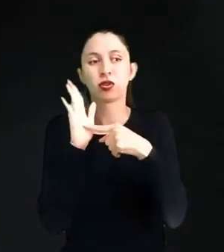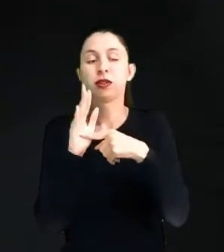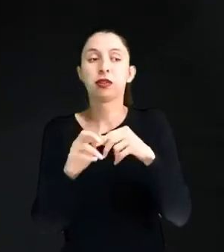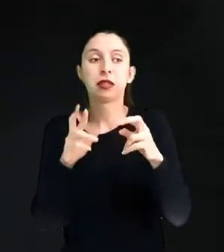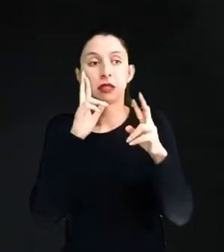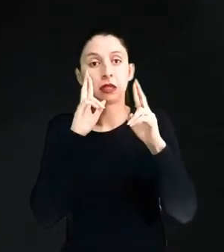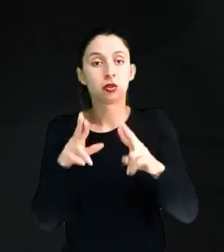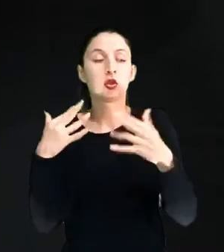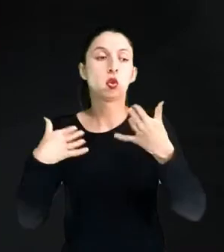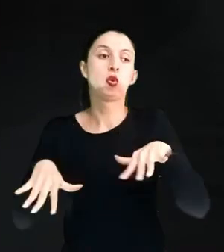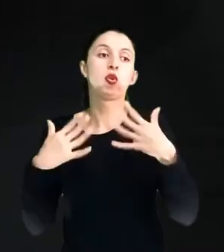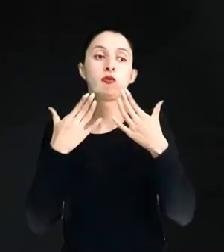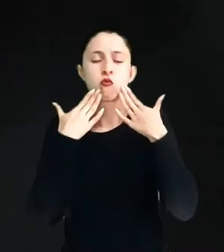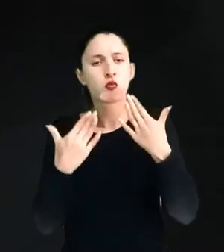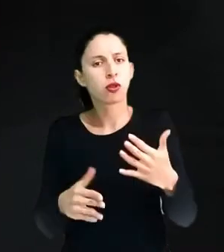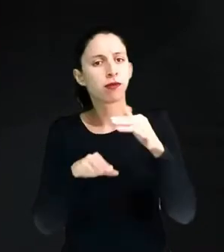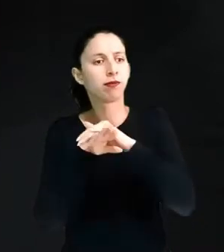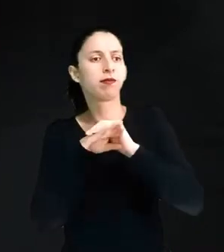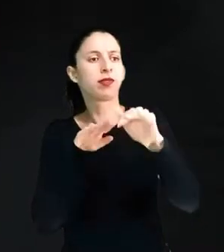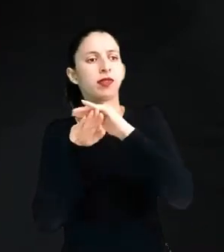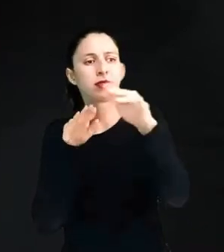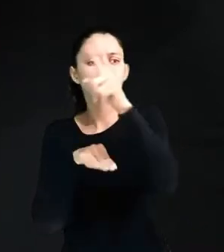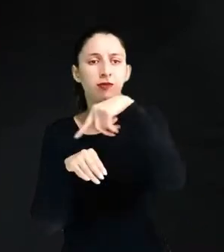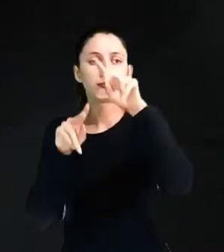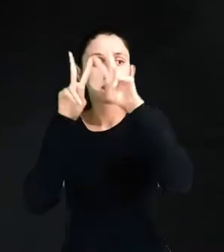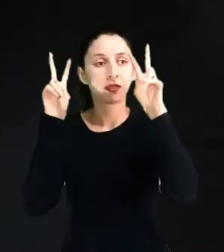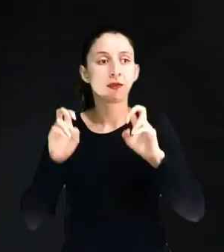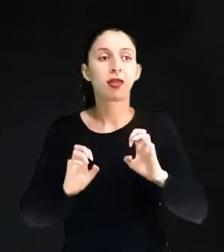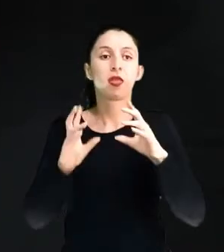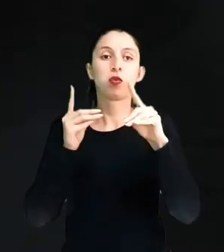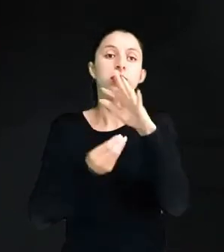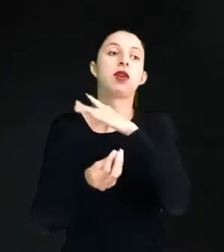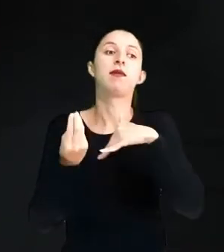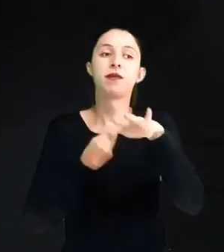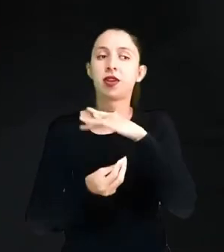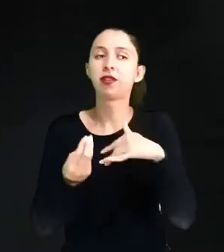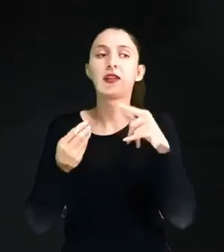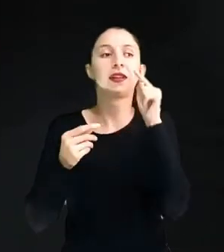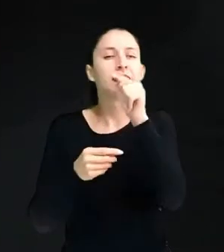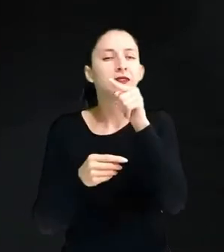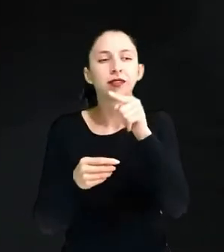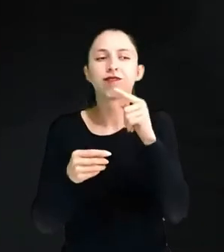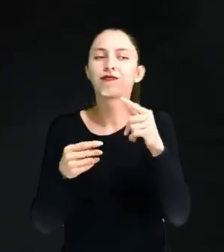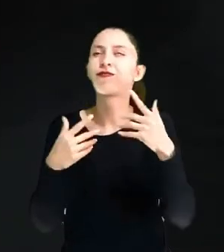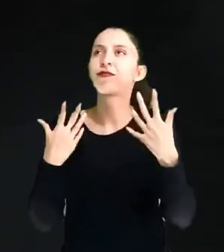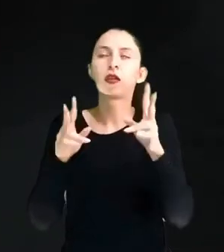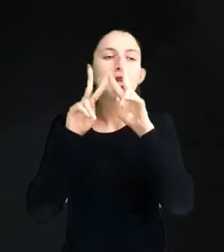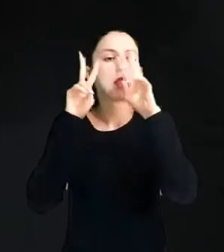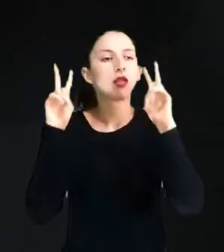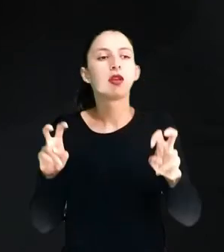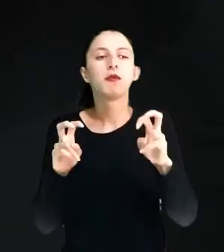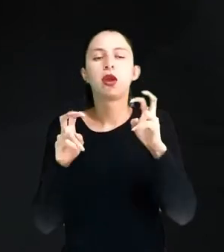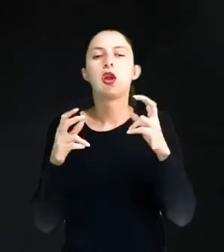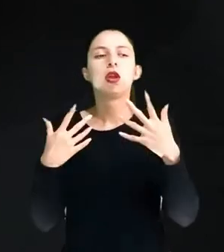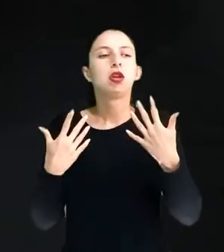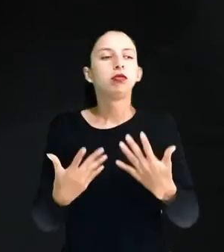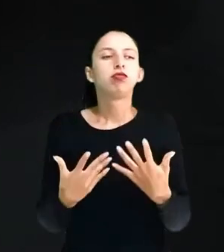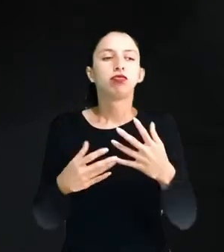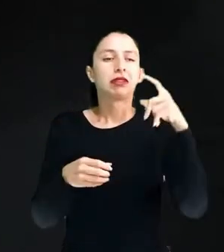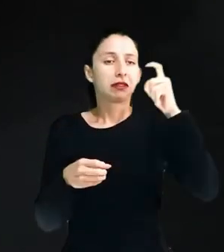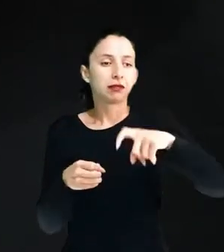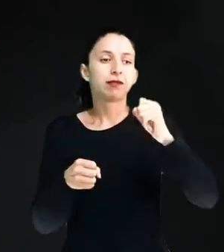los resultados son muy buenos. Los invitamos porque en el tema, sobre todo de educación ambiental, es un tema